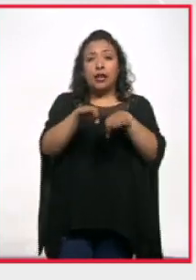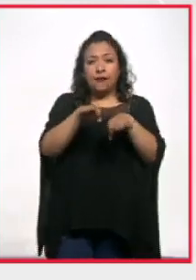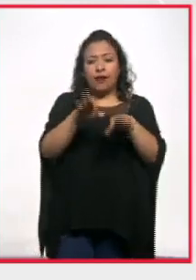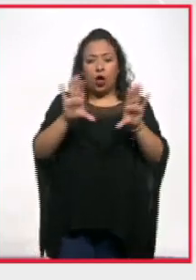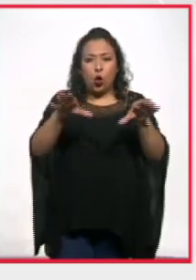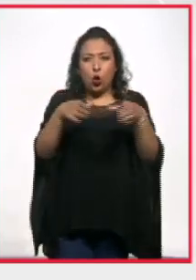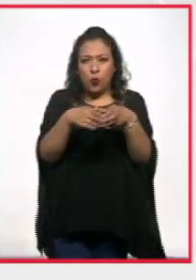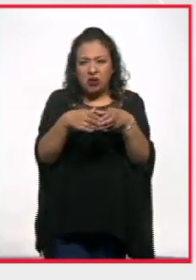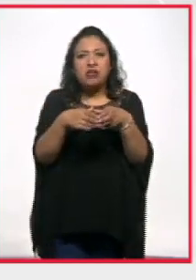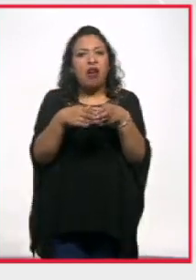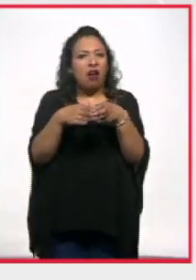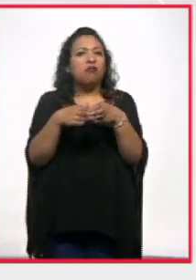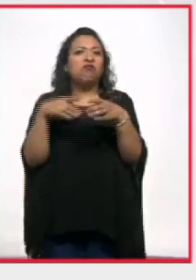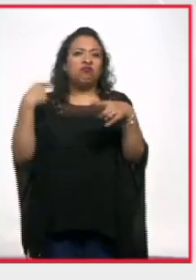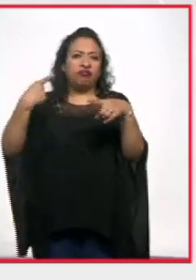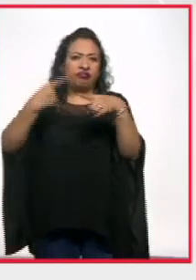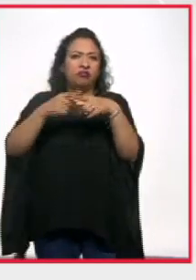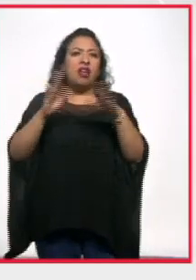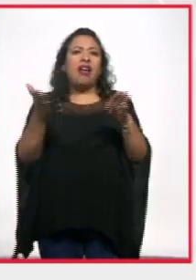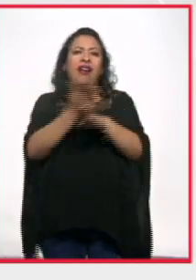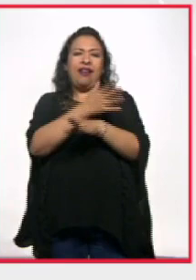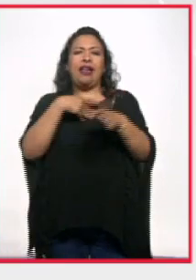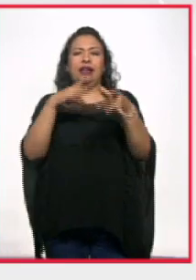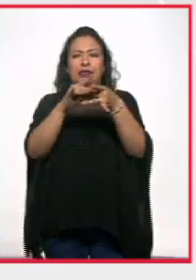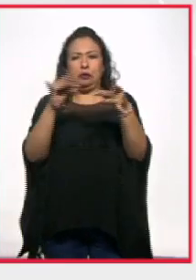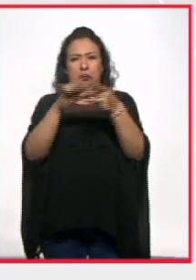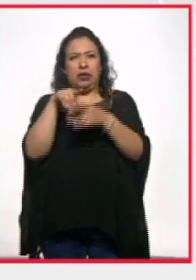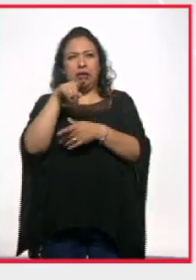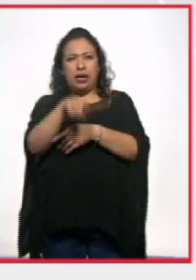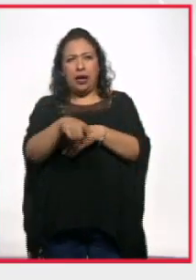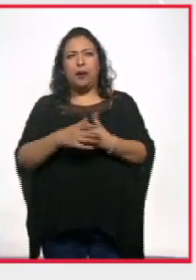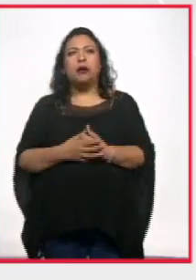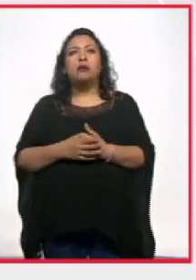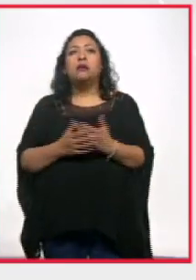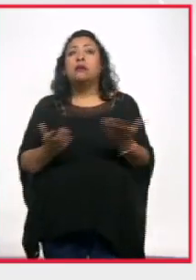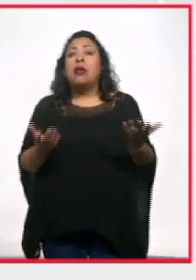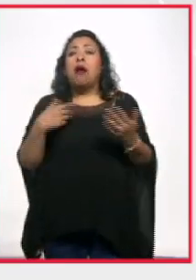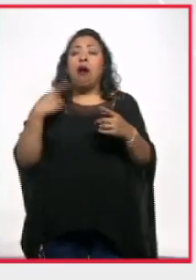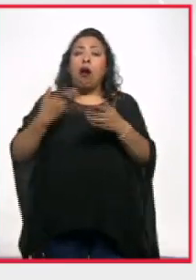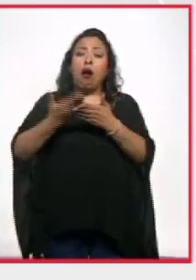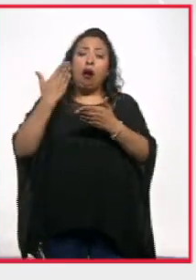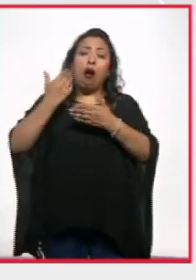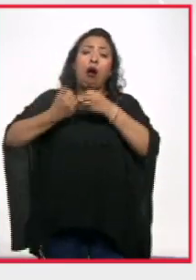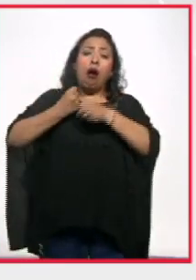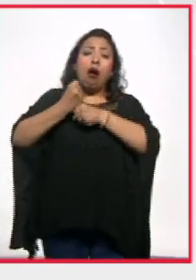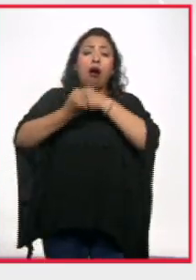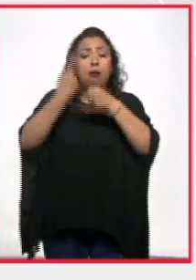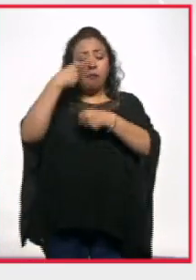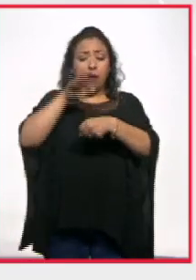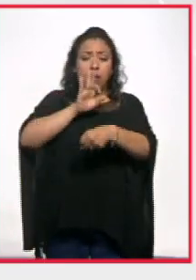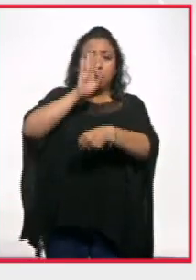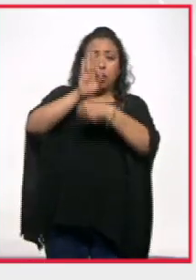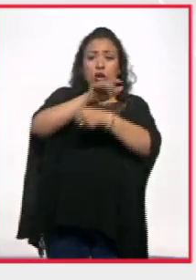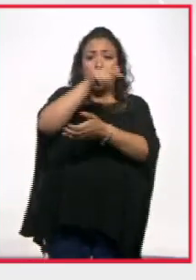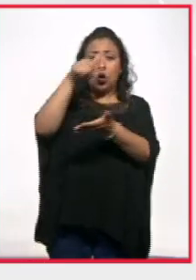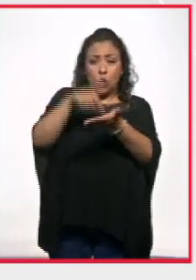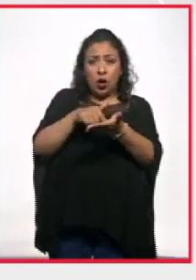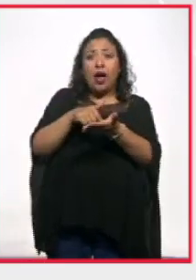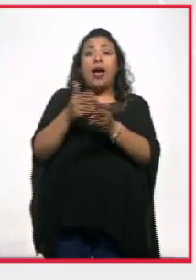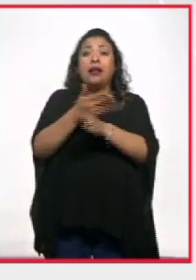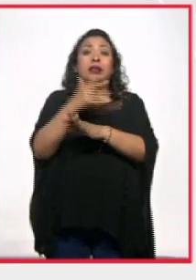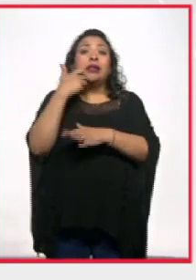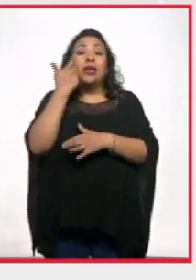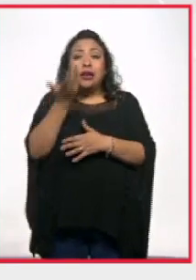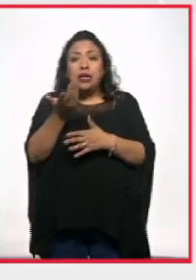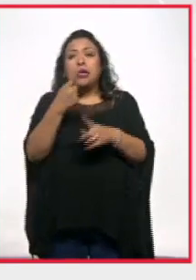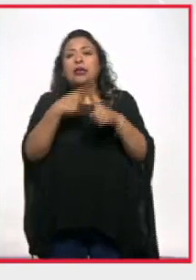la comunidad ya viene, según explicaron en este acontecimiento, de décadas atrás para proteger la zona, y se había estado